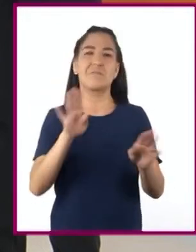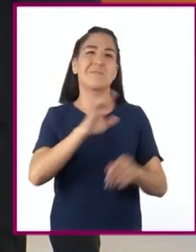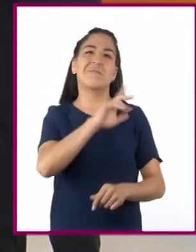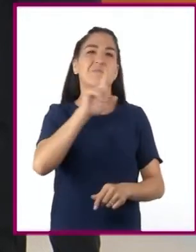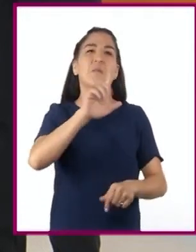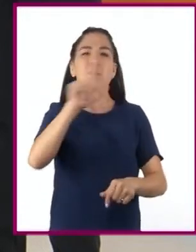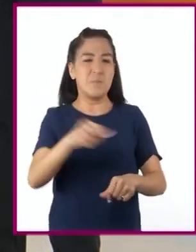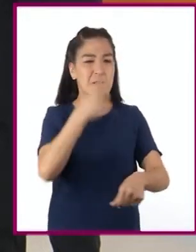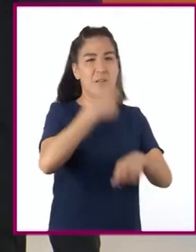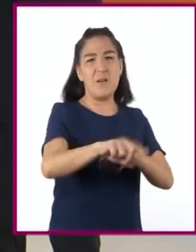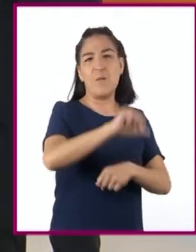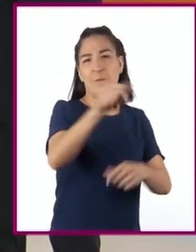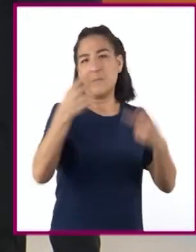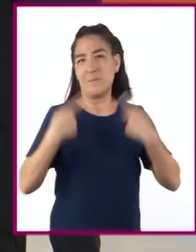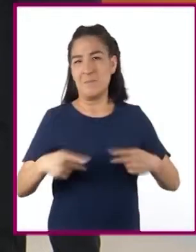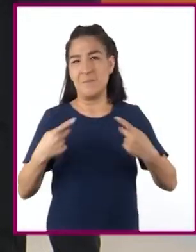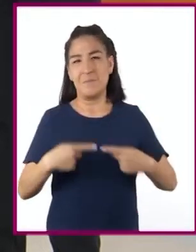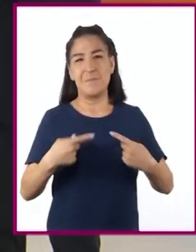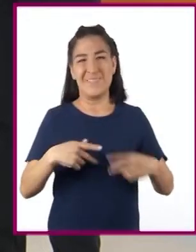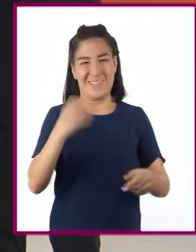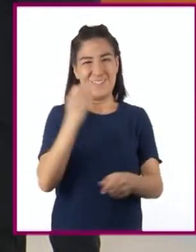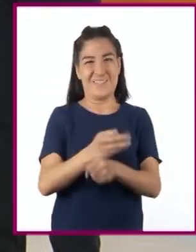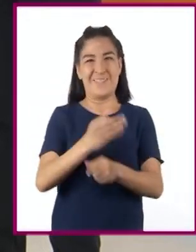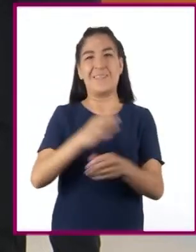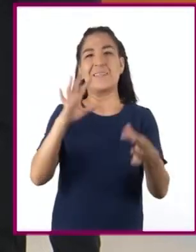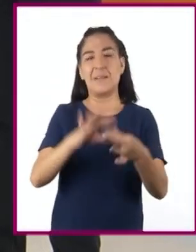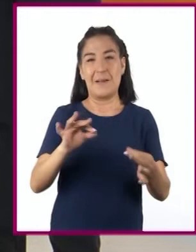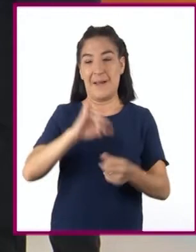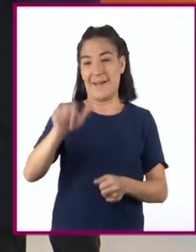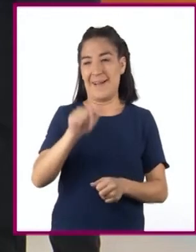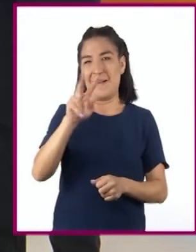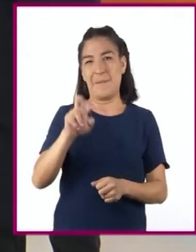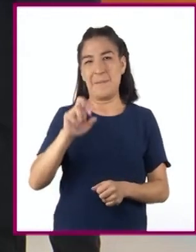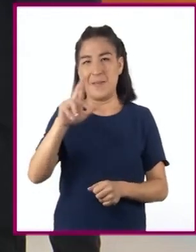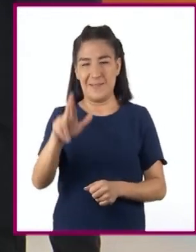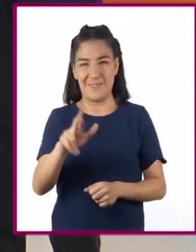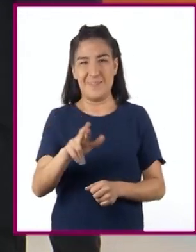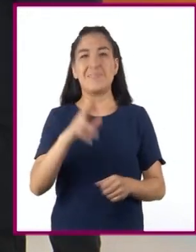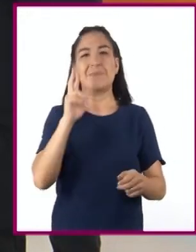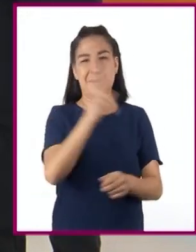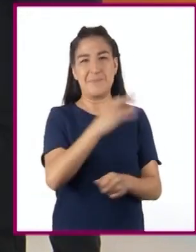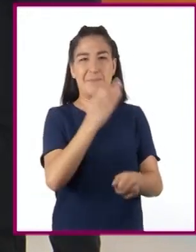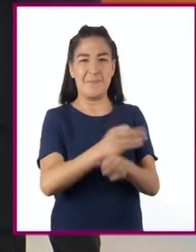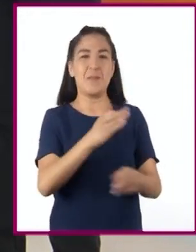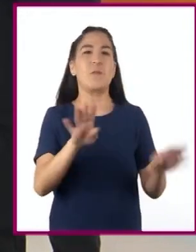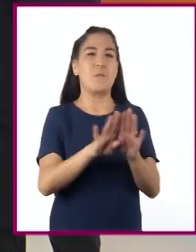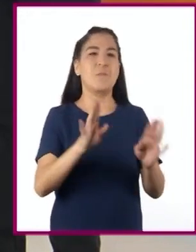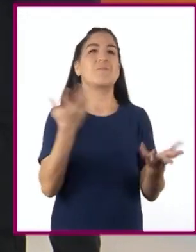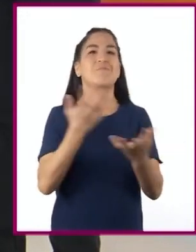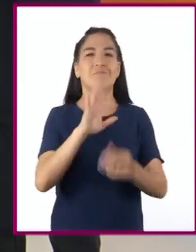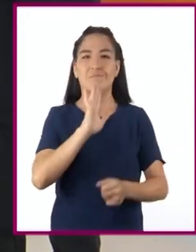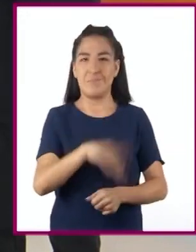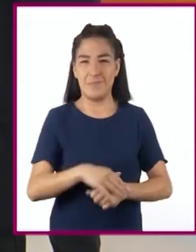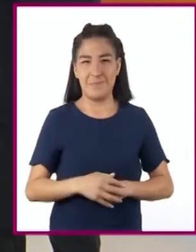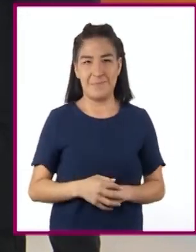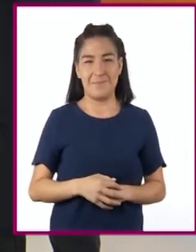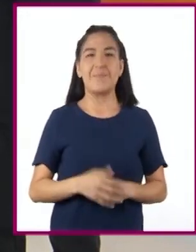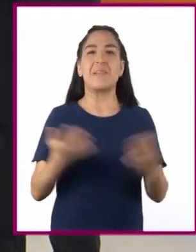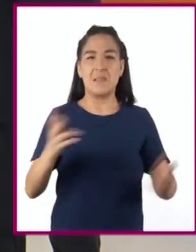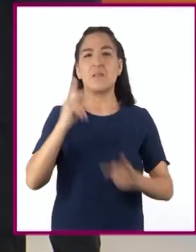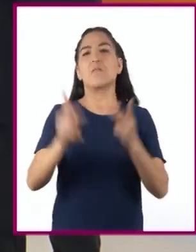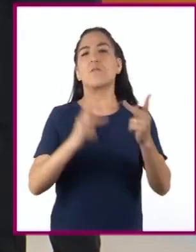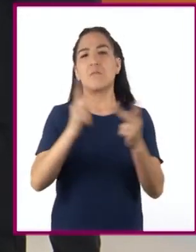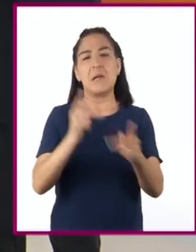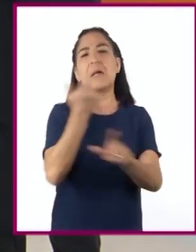otros. En el caso que se comentó, a Javier, y hablan de las consecuencias de sus actos. Coinciden en que son